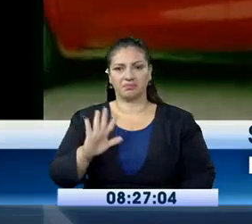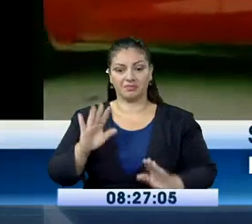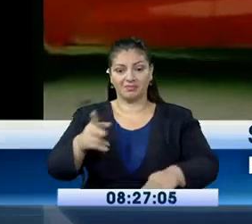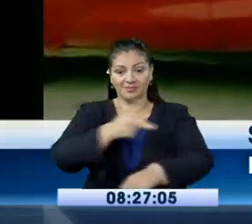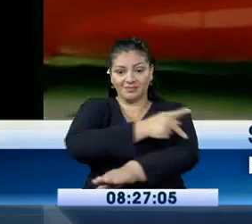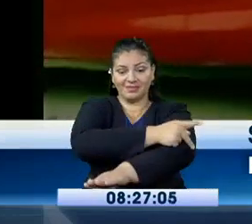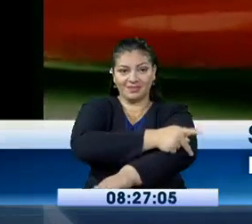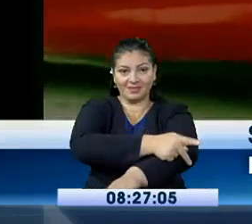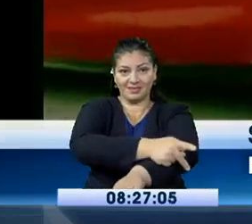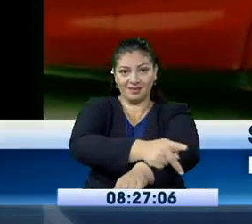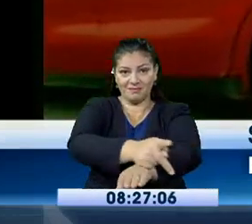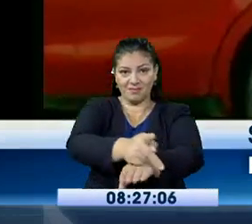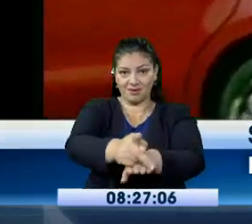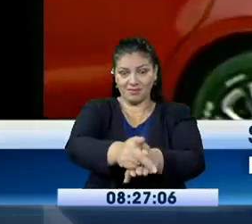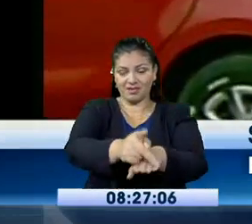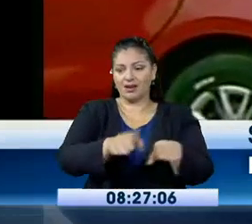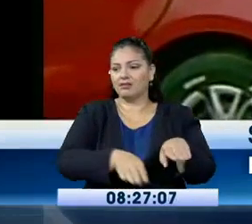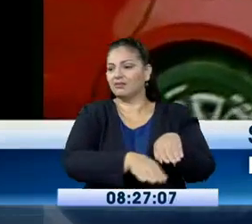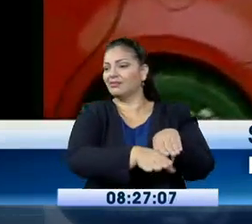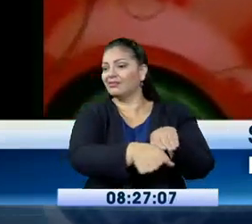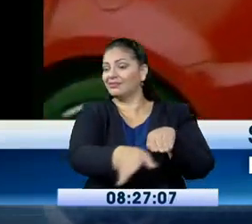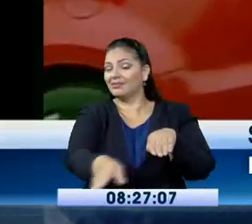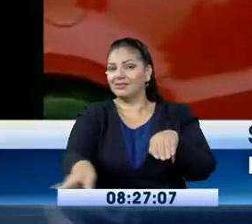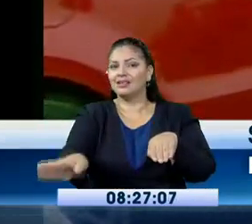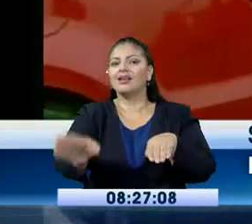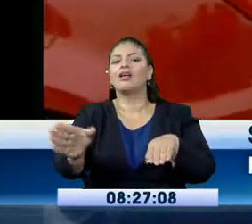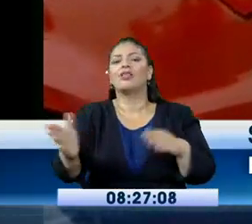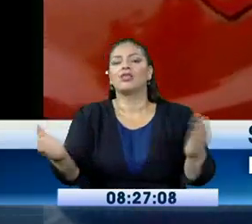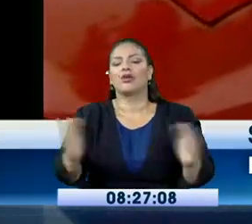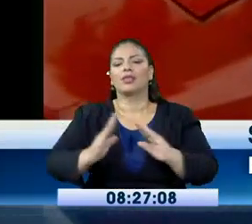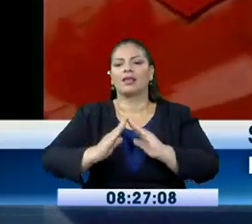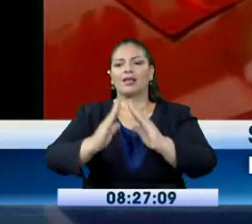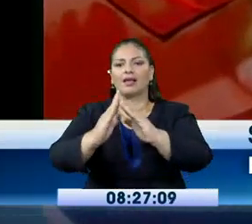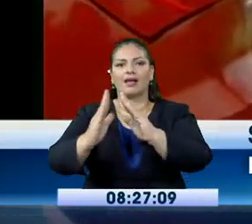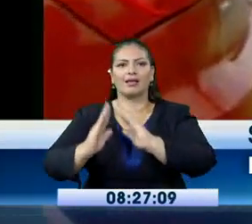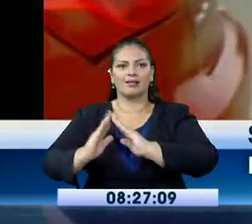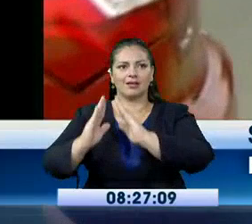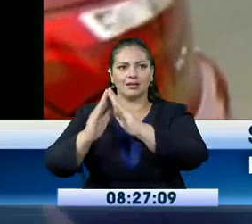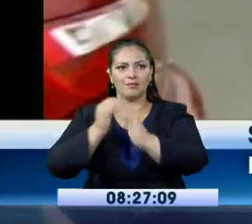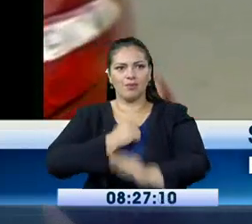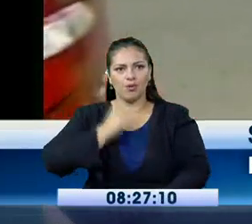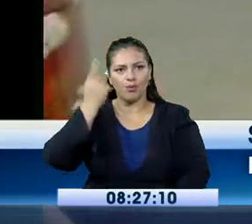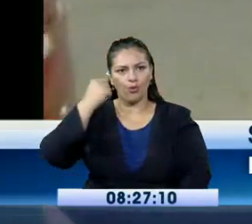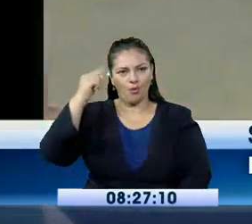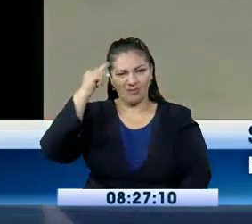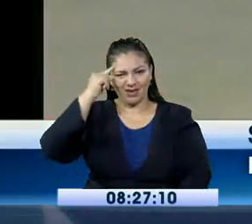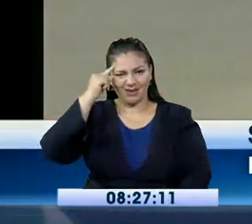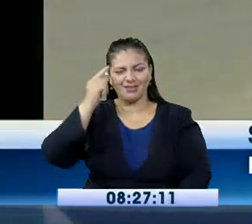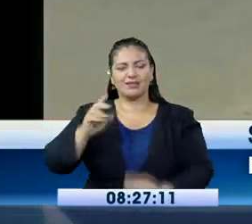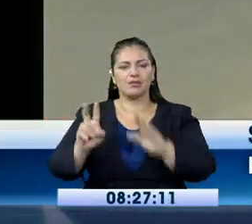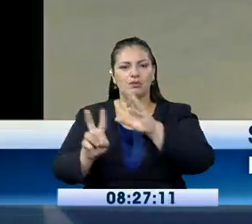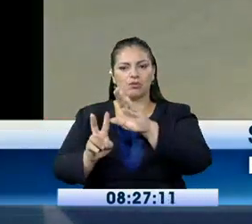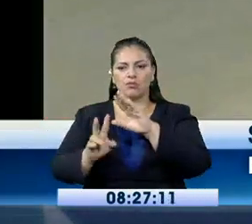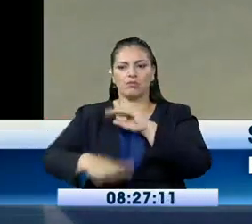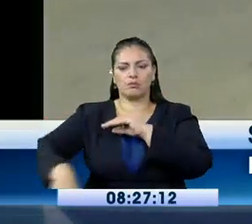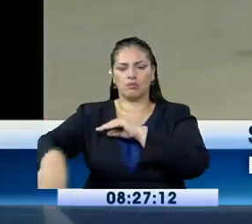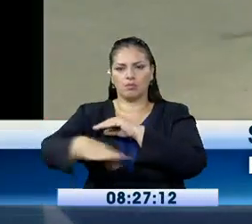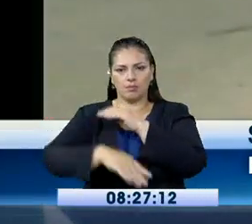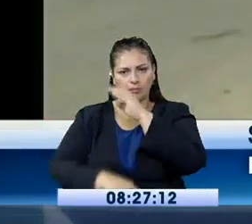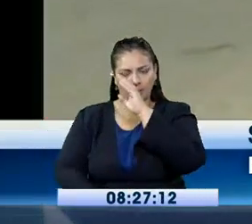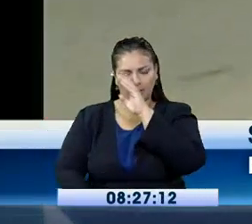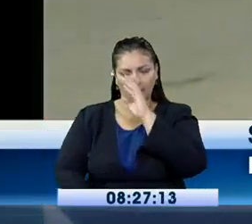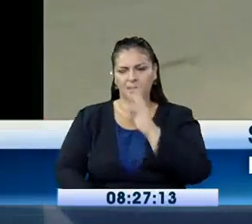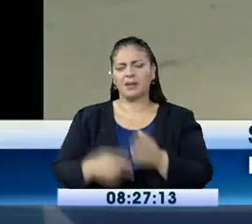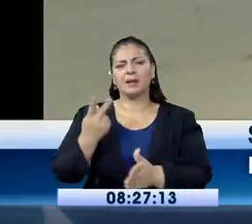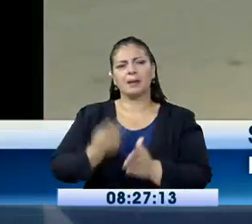Vivienda, al noroeste de la ciudad de Guayaquil. ¿Qué pasa? ¿Qué ocurre? Bueno, este tramo o esta vía que comprende